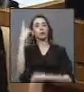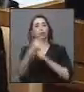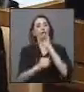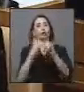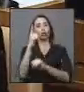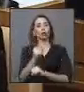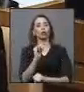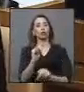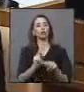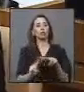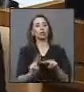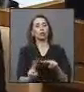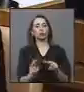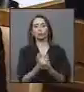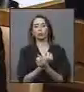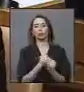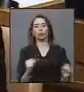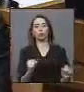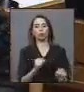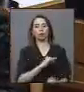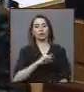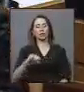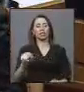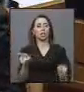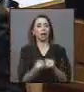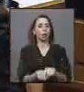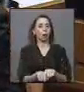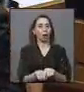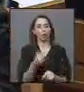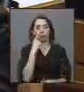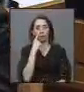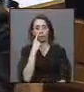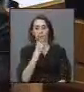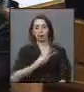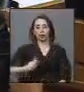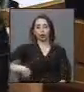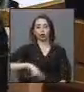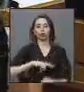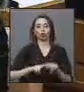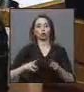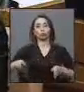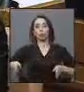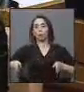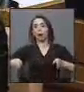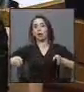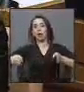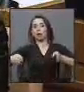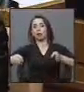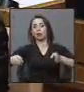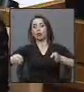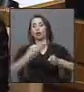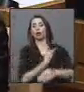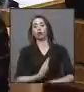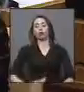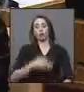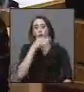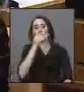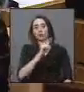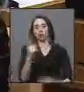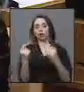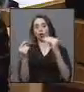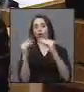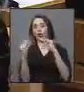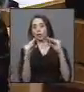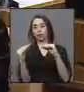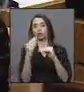los años. No es posible que esto siga siendo igual. Y además, fíjese usted, lo hacemos en paralelo, porque los gobiernos siempre dicen que no se negocia